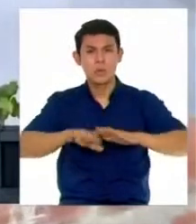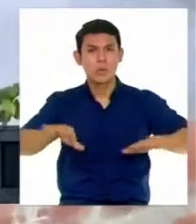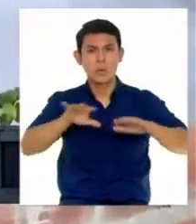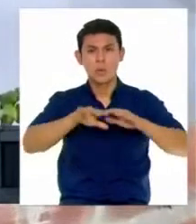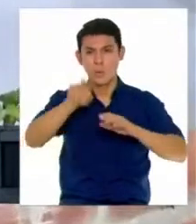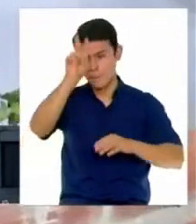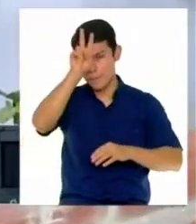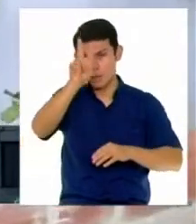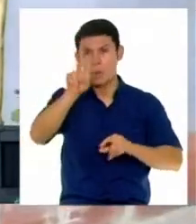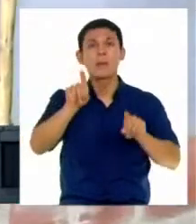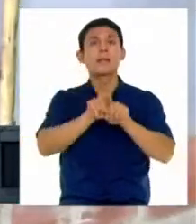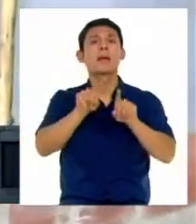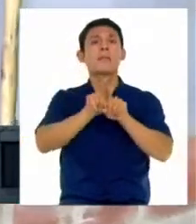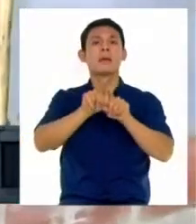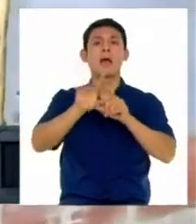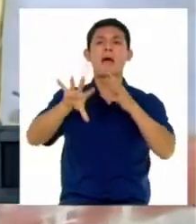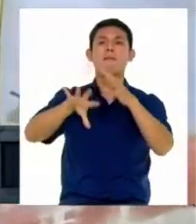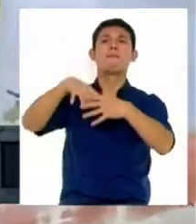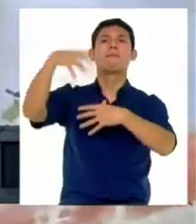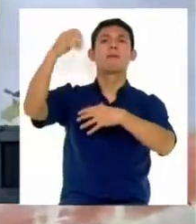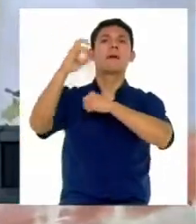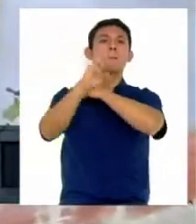que están también en el exterior del país,